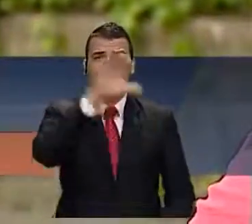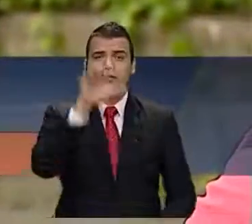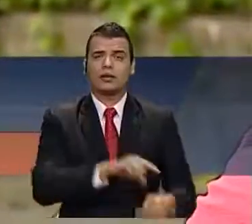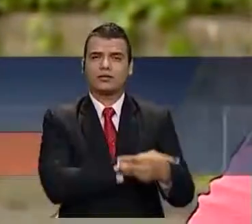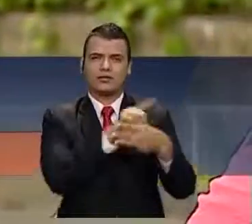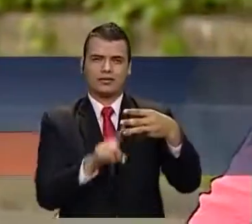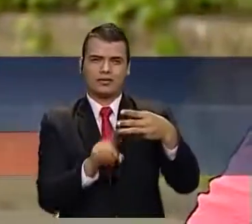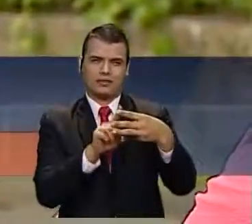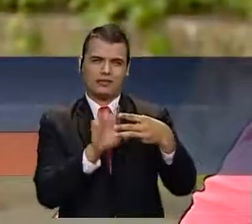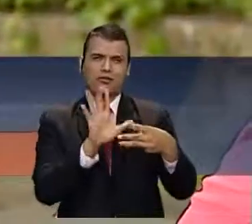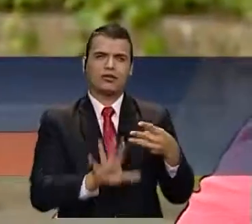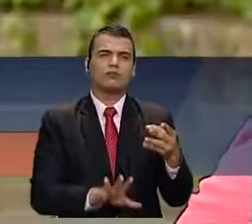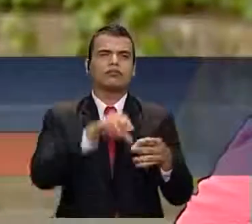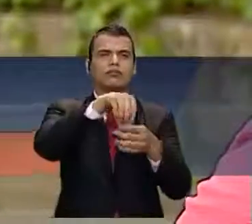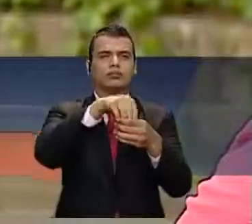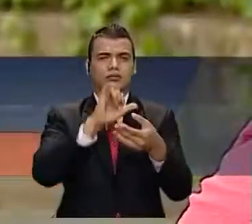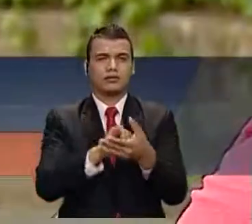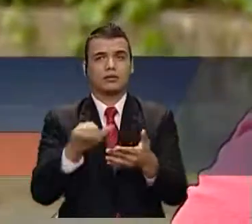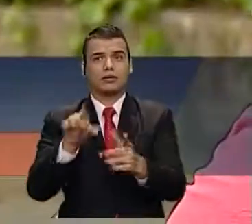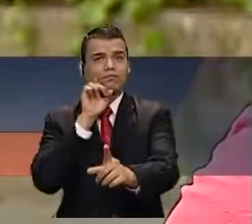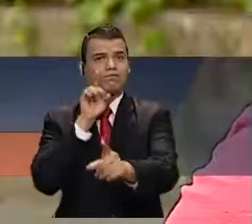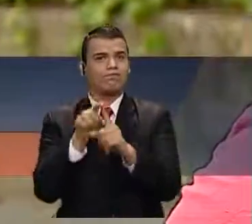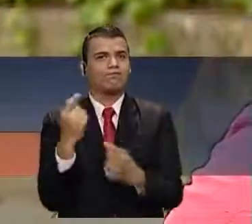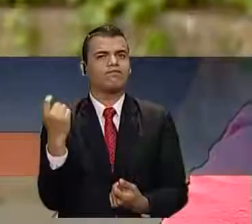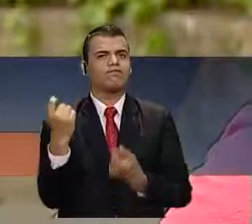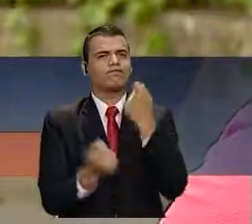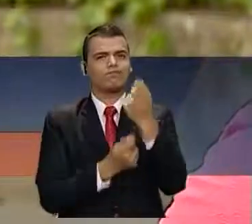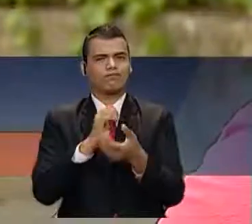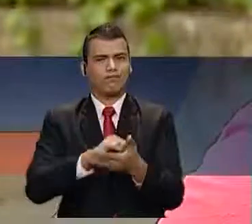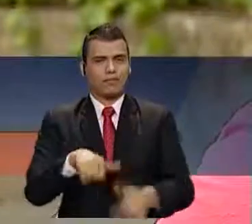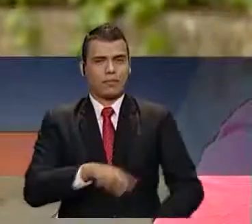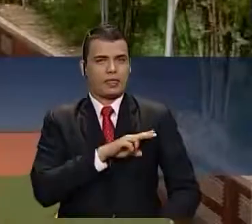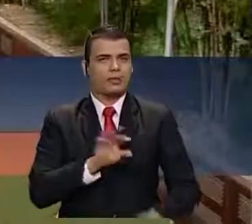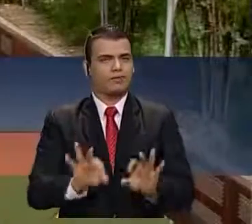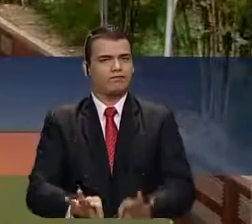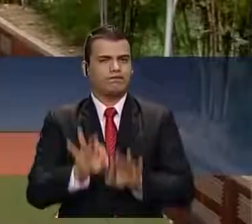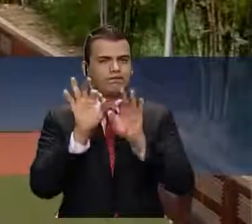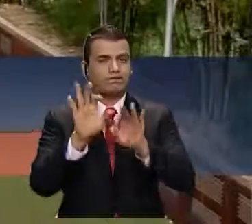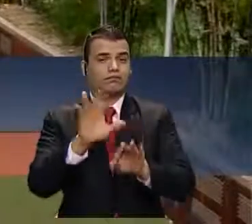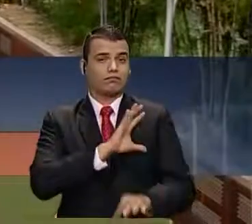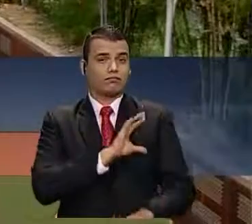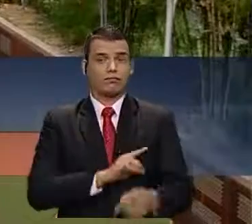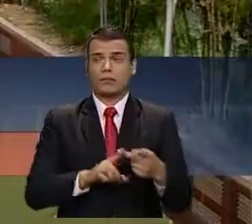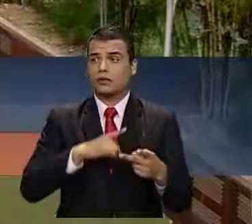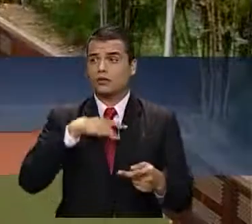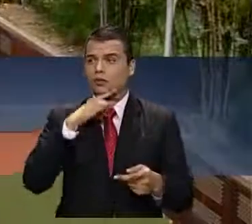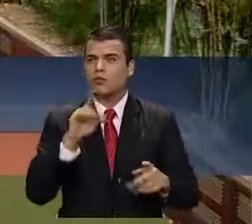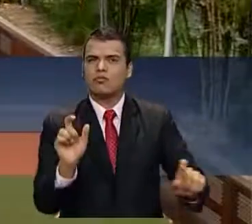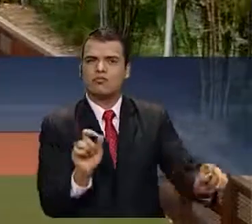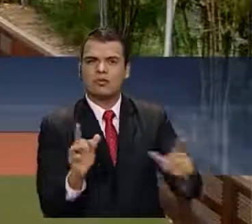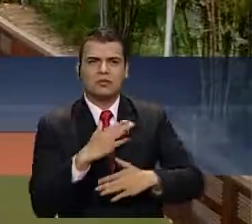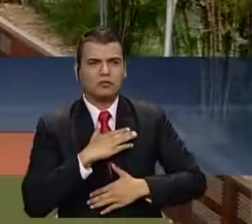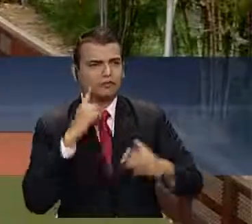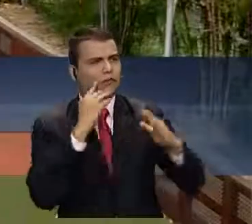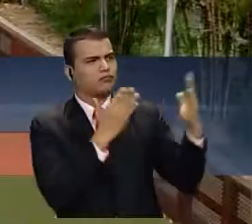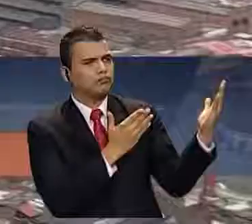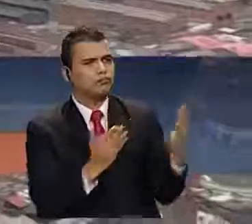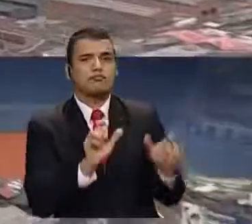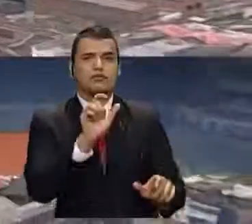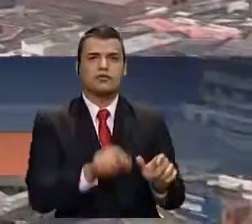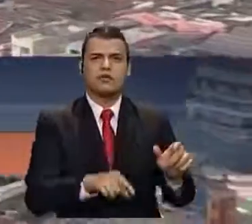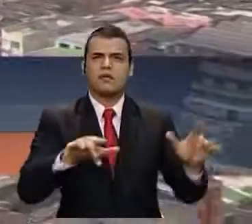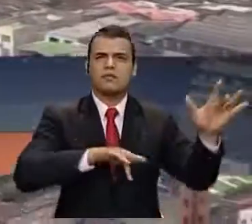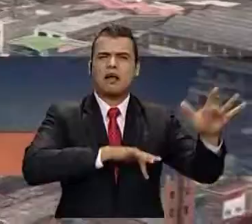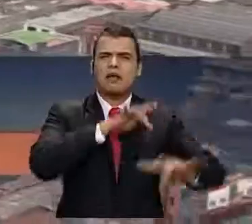los tres países, digamos, se constituyen en el primer destino comercial del Valle del Cauca en este momento. Cali y Yumbo están preparados para recibir todos los visitantes